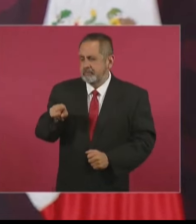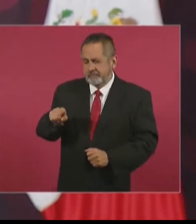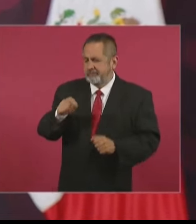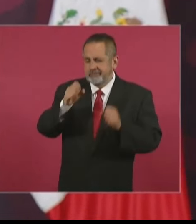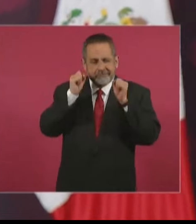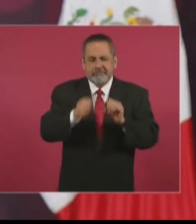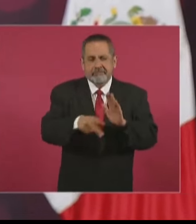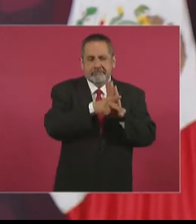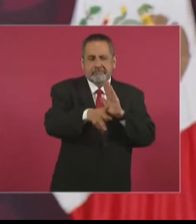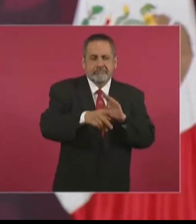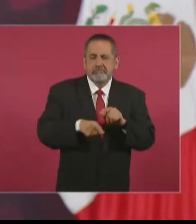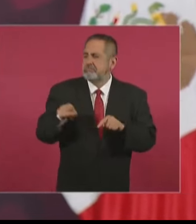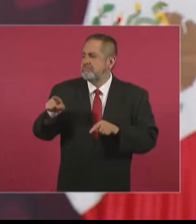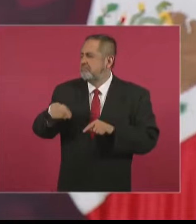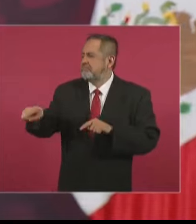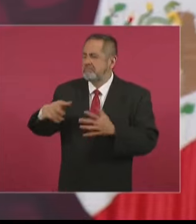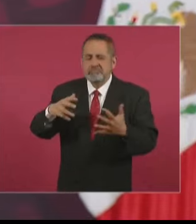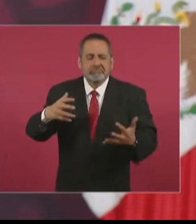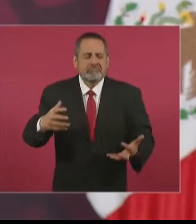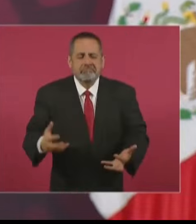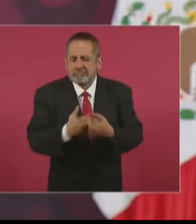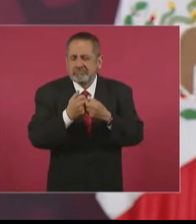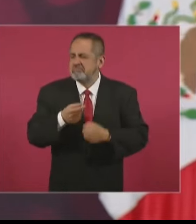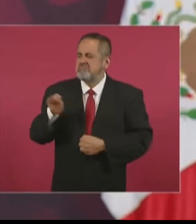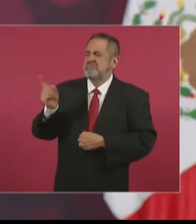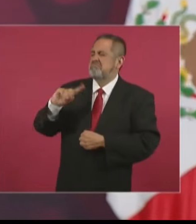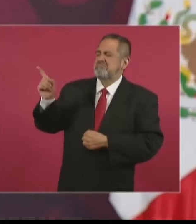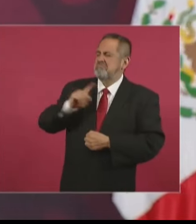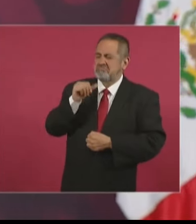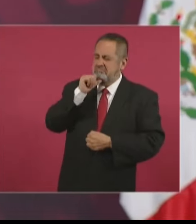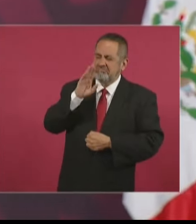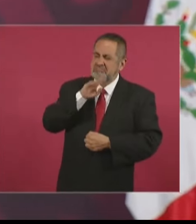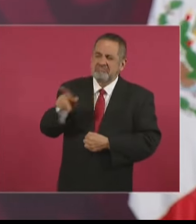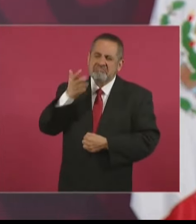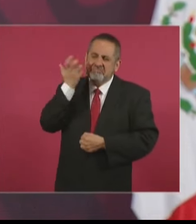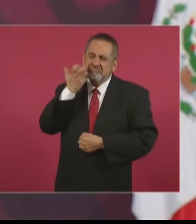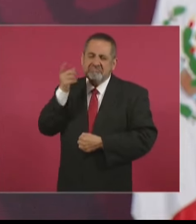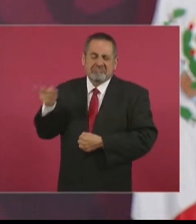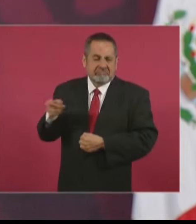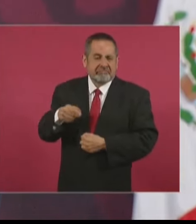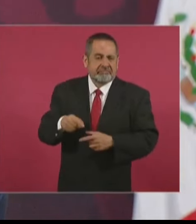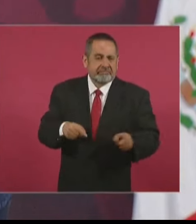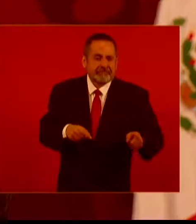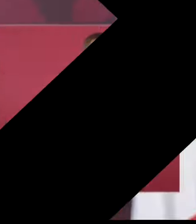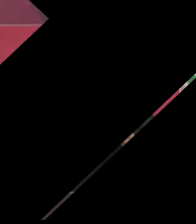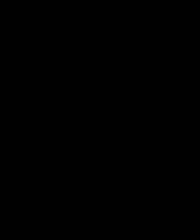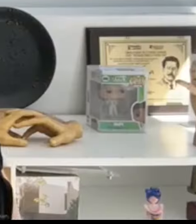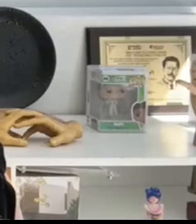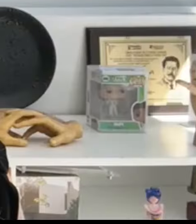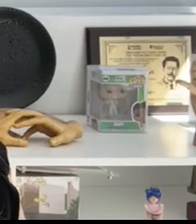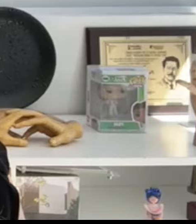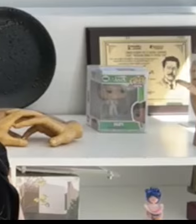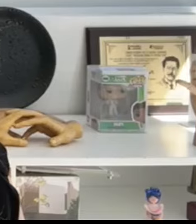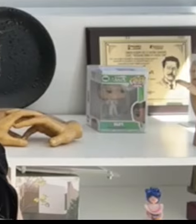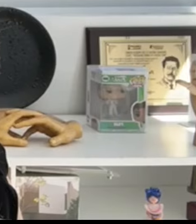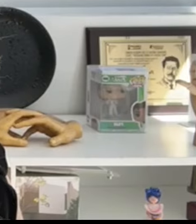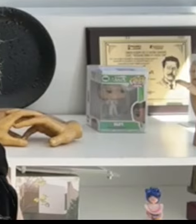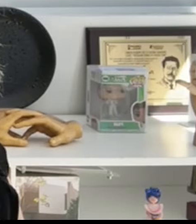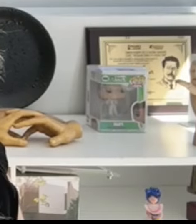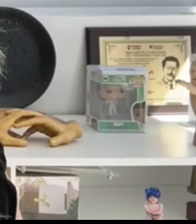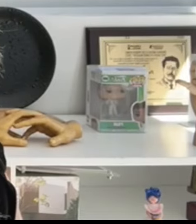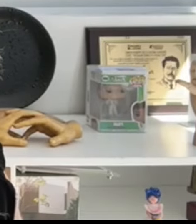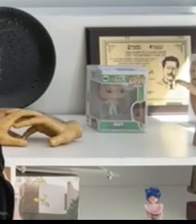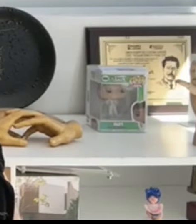país resista y continúe su crecimiento y su evolución. Así que si las iniciativas del presidente no buscan soportar